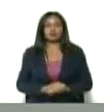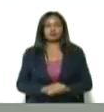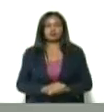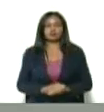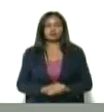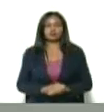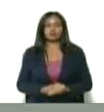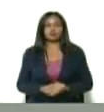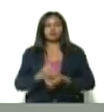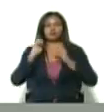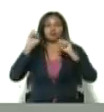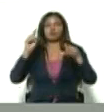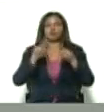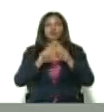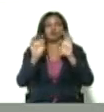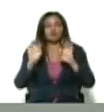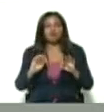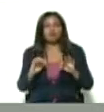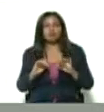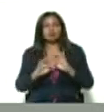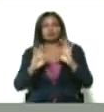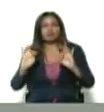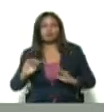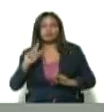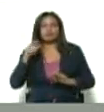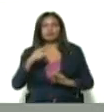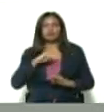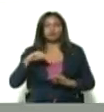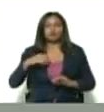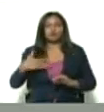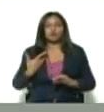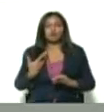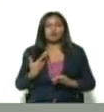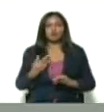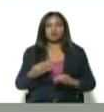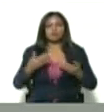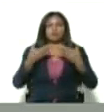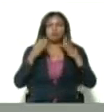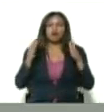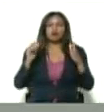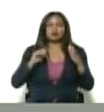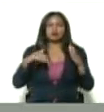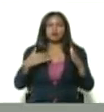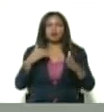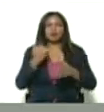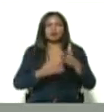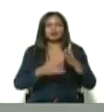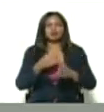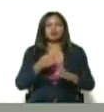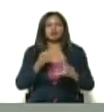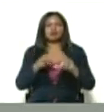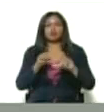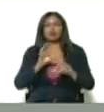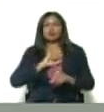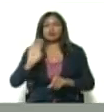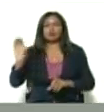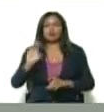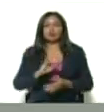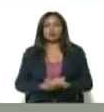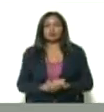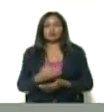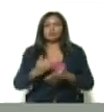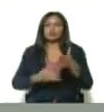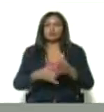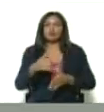es un logro también de esta etapa. Nosotros, bueno, cuando podamos vamos a abrir inscripción en el carnet de la patria para que se